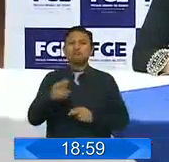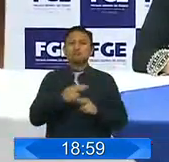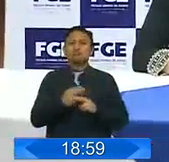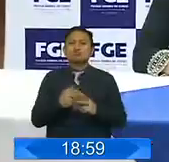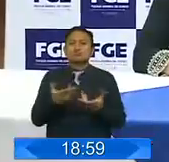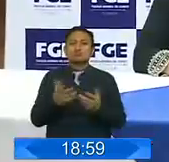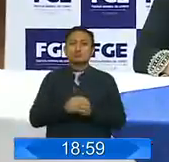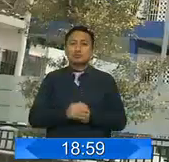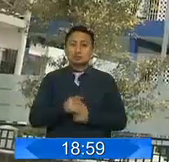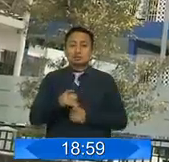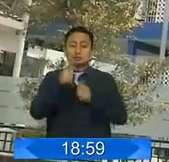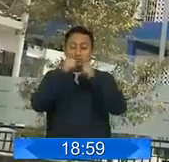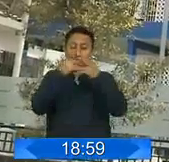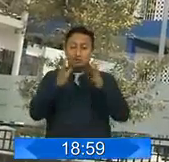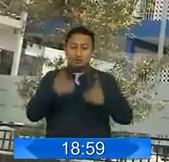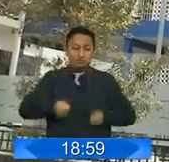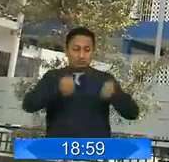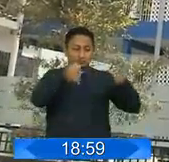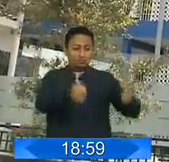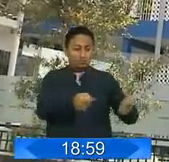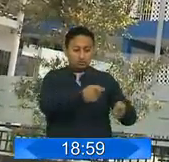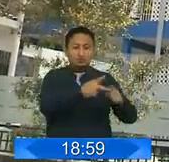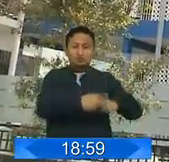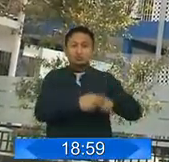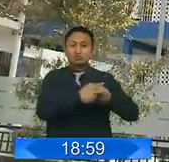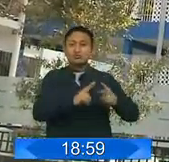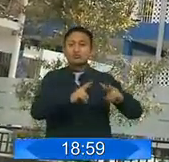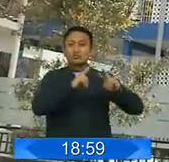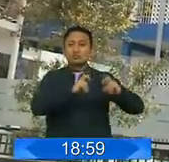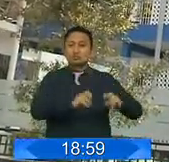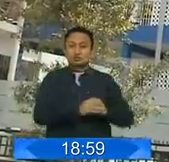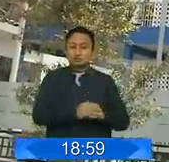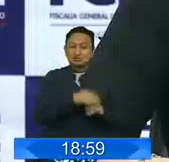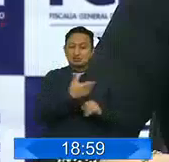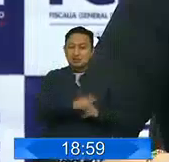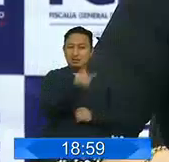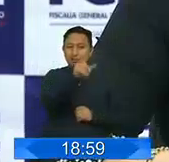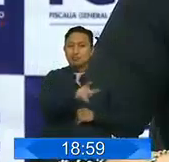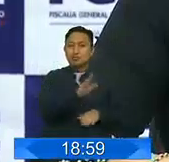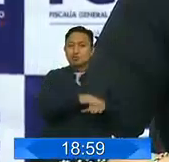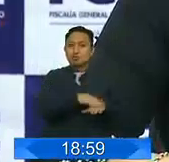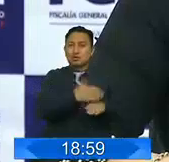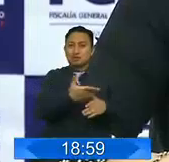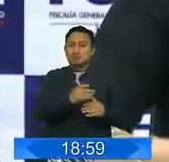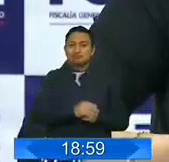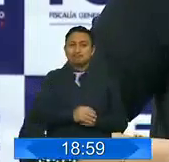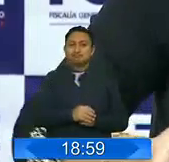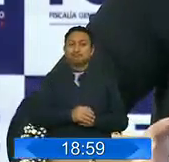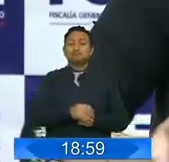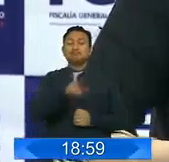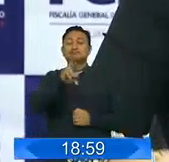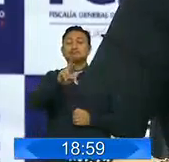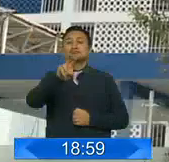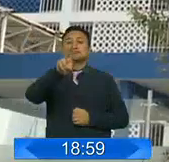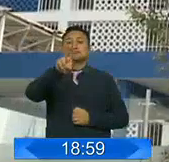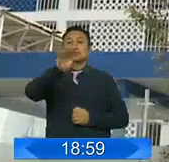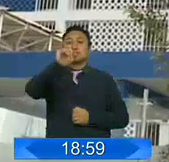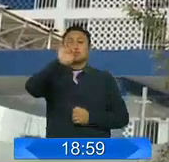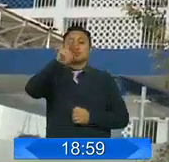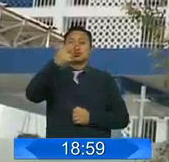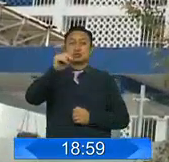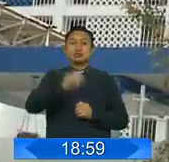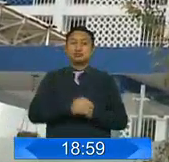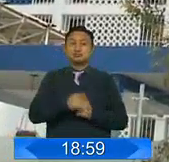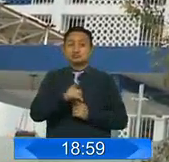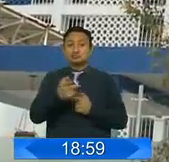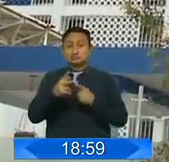información fue entregada a la Fiscalía para que sea investigada y determine posibles responsables. Por su parte, Palacios indicó que el caso OAS ya tiene un brazo